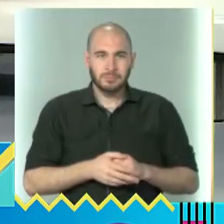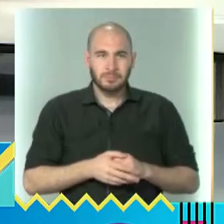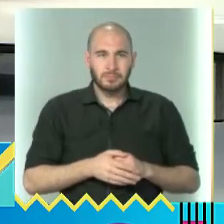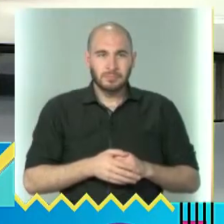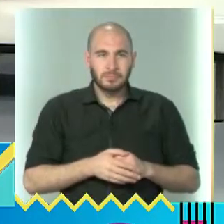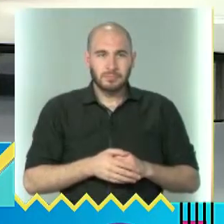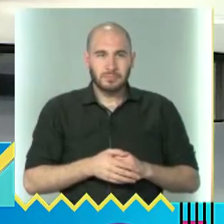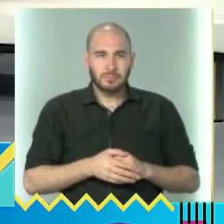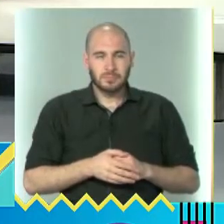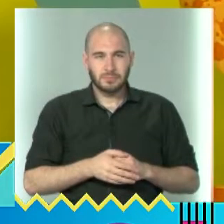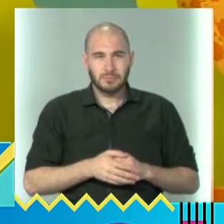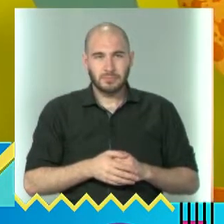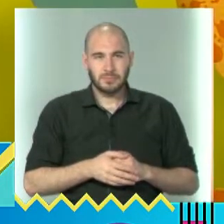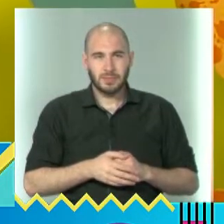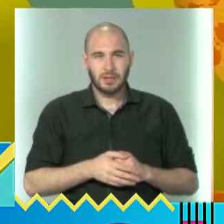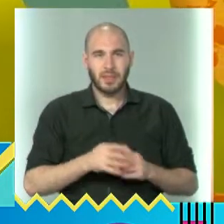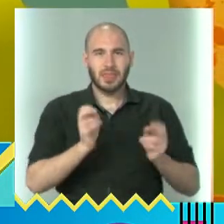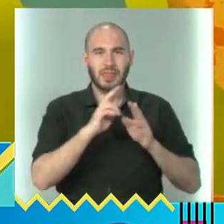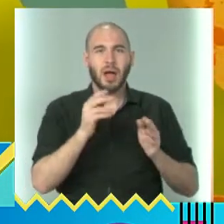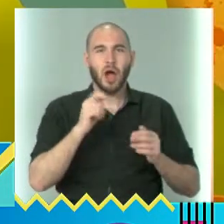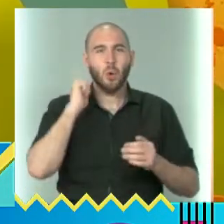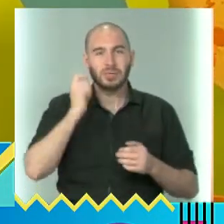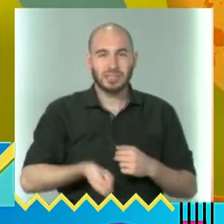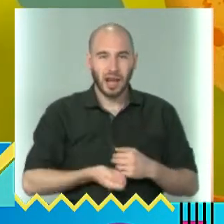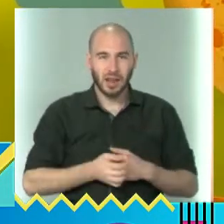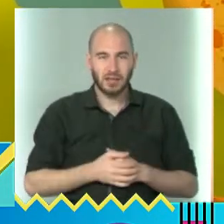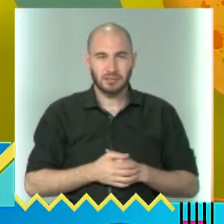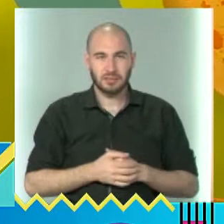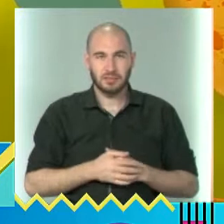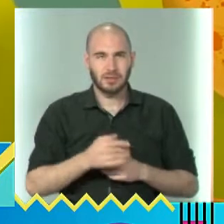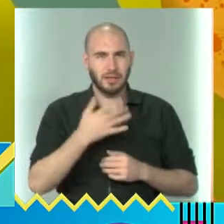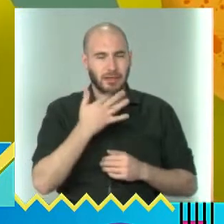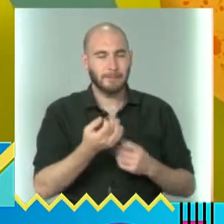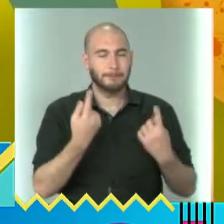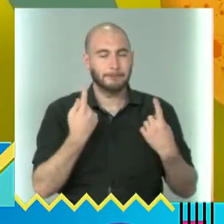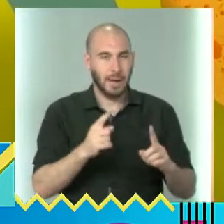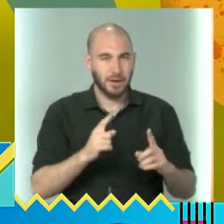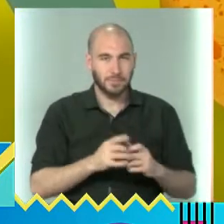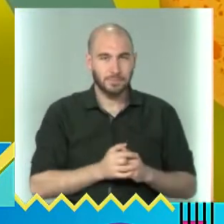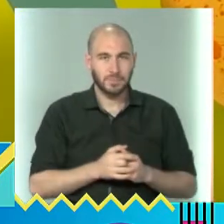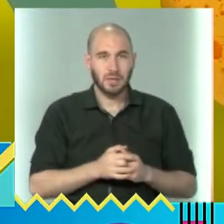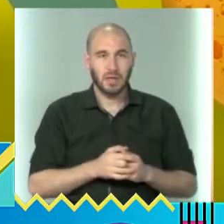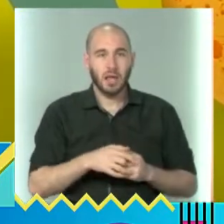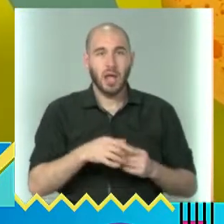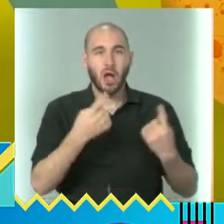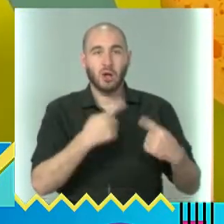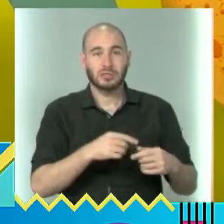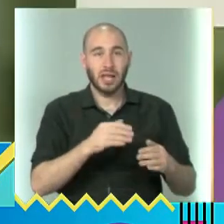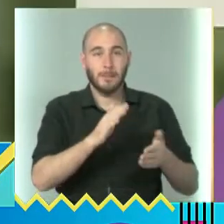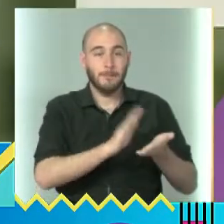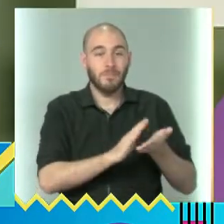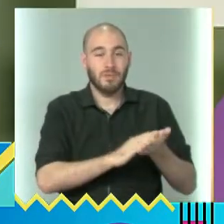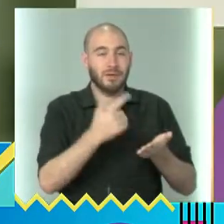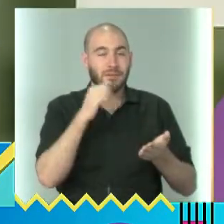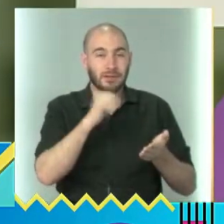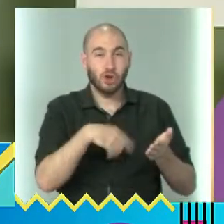sé si desde el punto de vista jurídico es así la cosa, pero no se puede ignorar la situación de hecho.